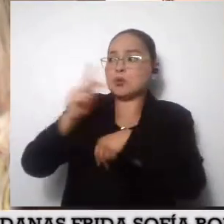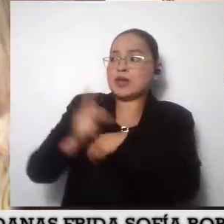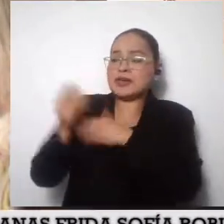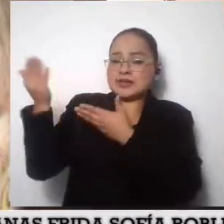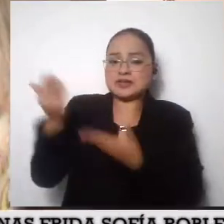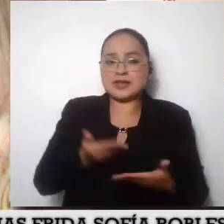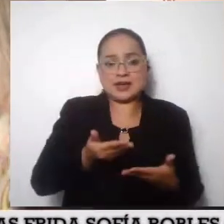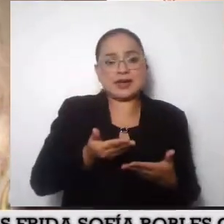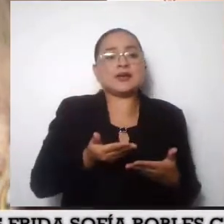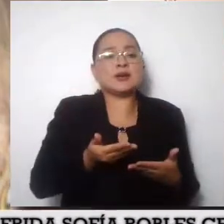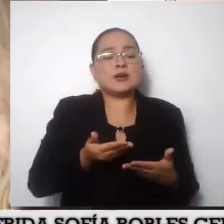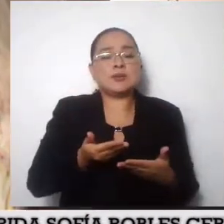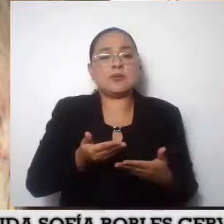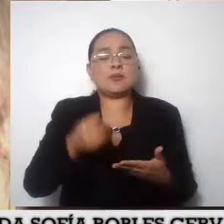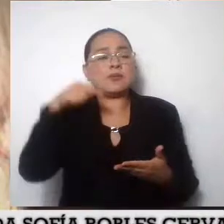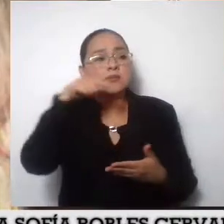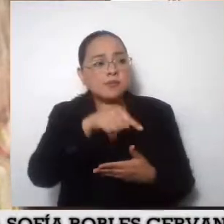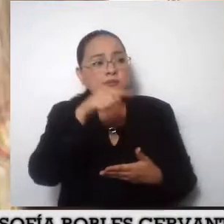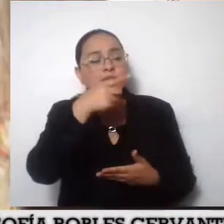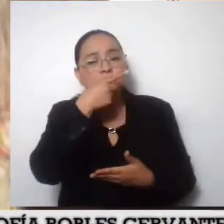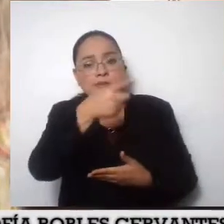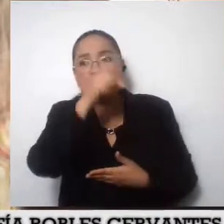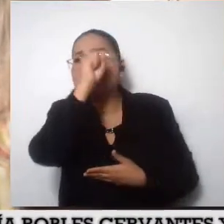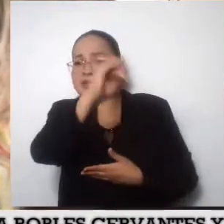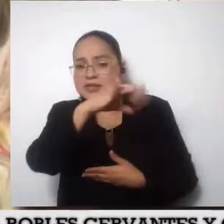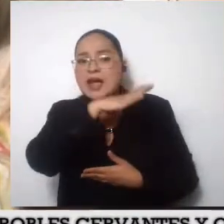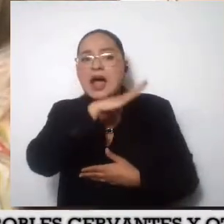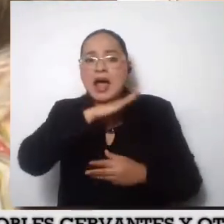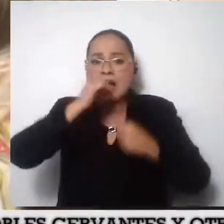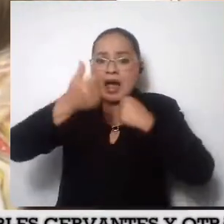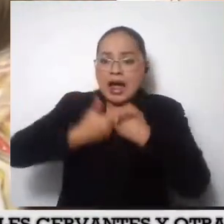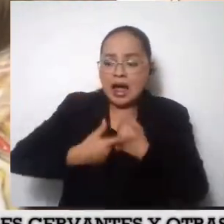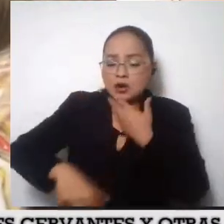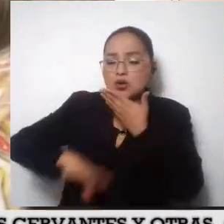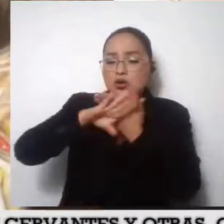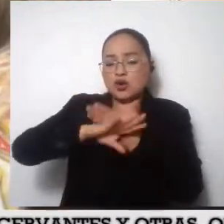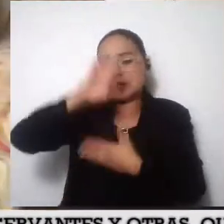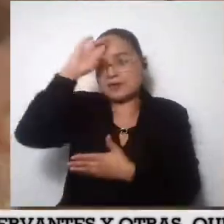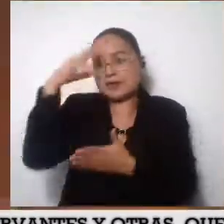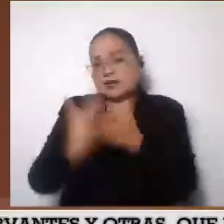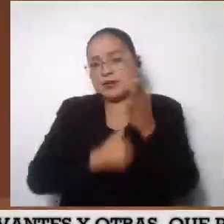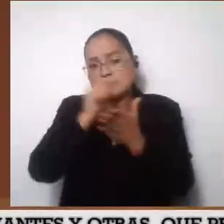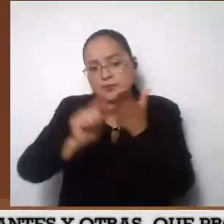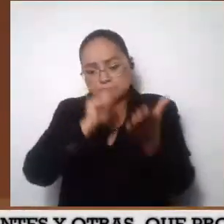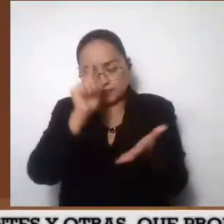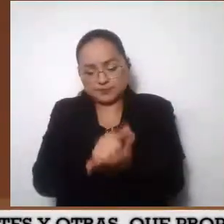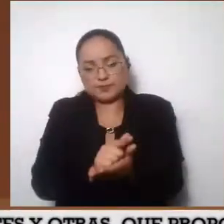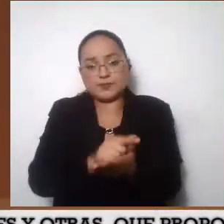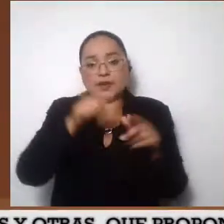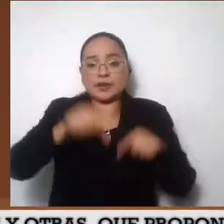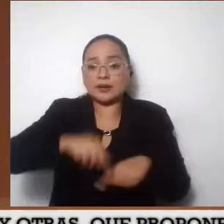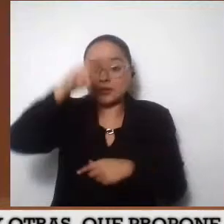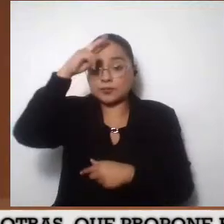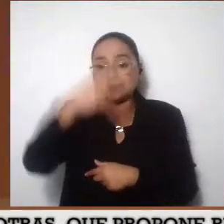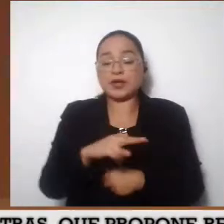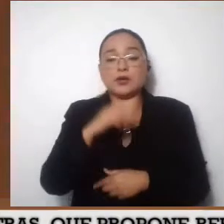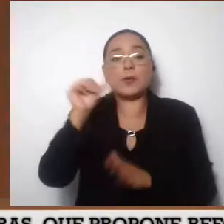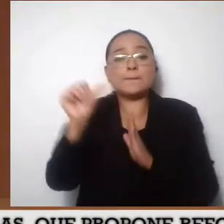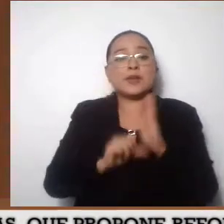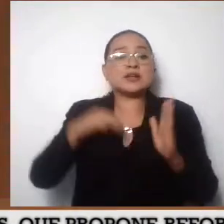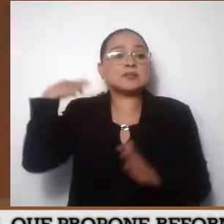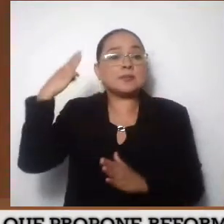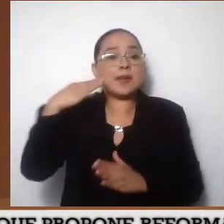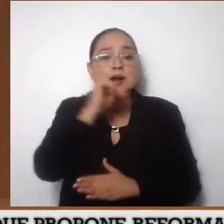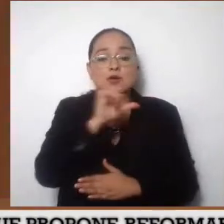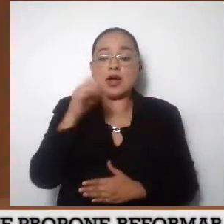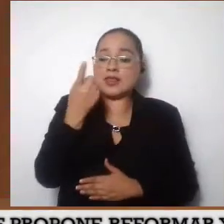irregular que manifestaron haber sido víctimas de un delito en territorio mexicano. En los meses de marzo hasta diciembre